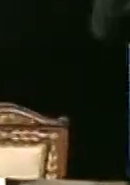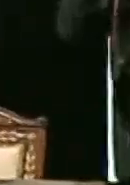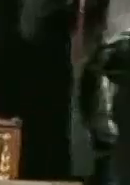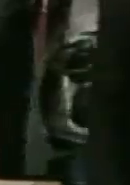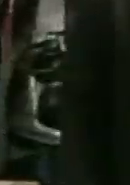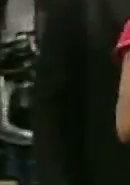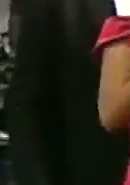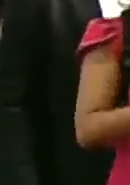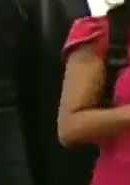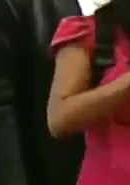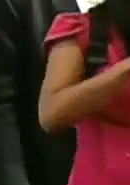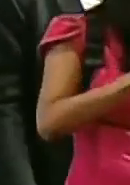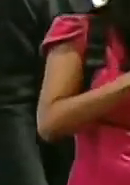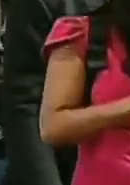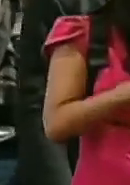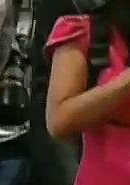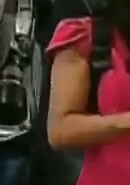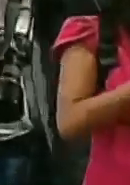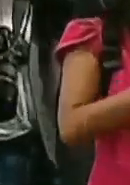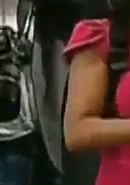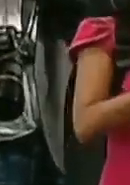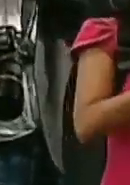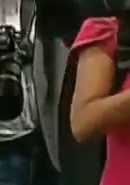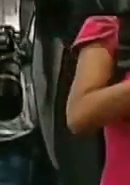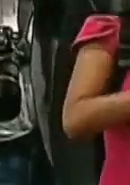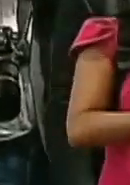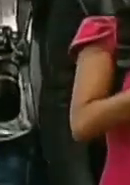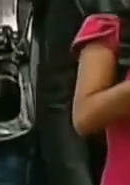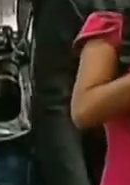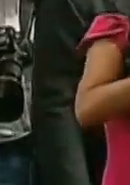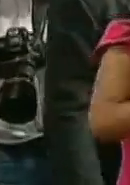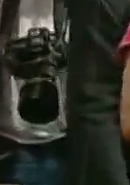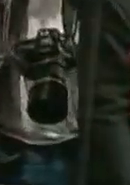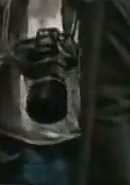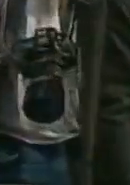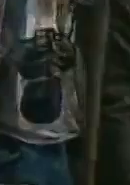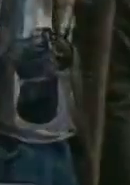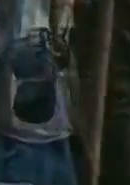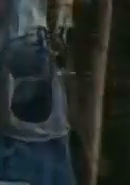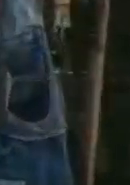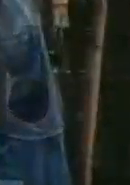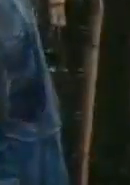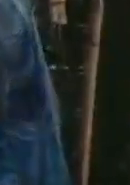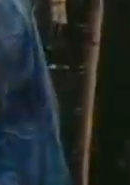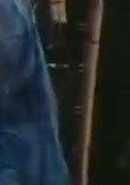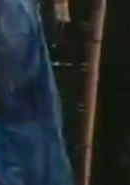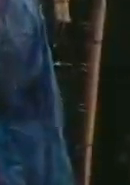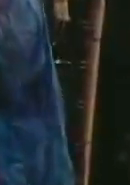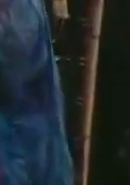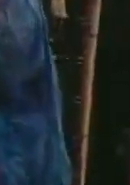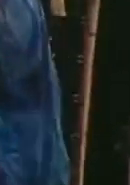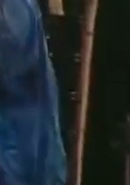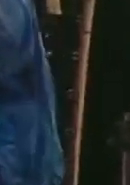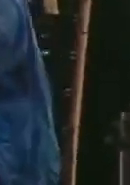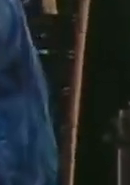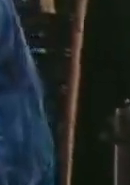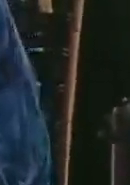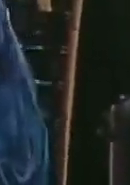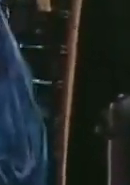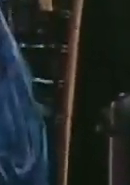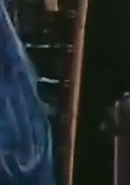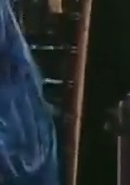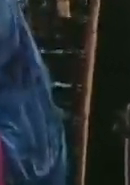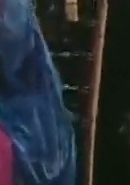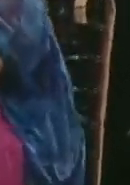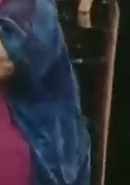los pueblos del sur. Es una orden que ha tenido hoy el presidente de la República, Nicolás Maduro, y también ha pedido que se abran los